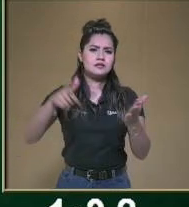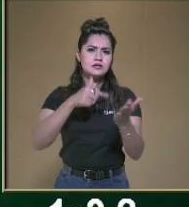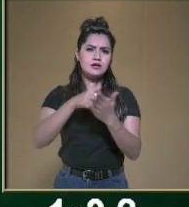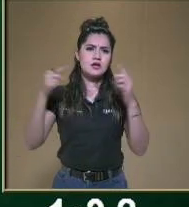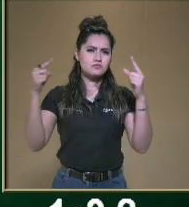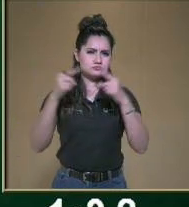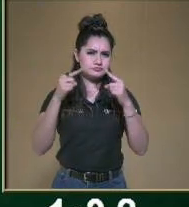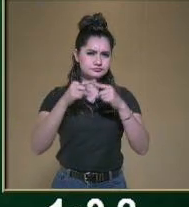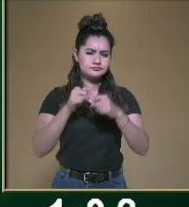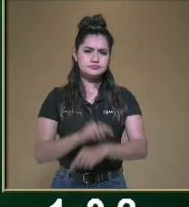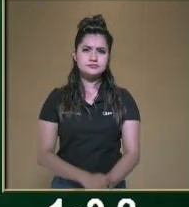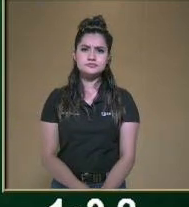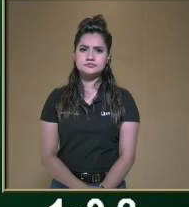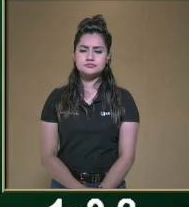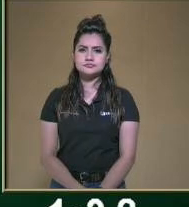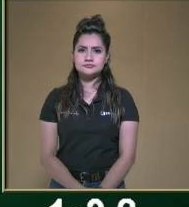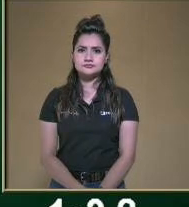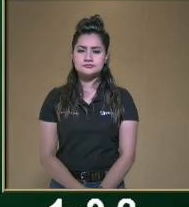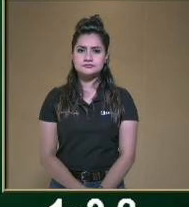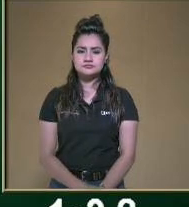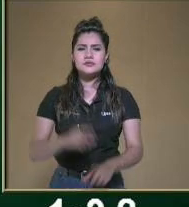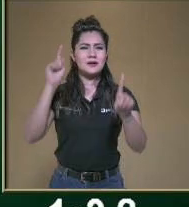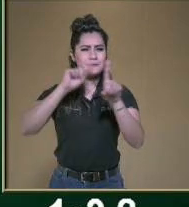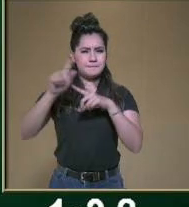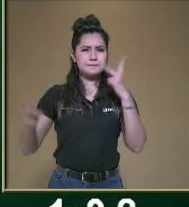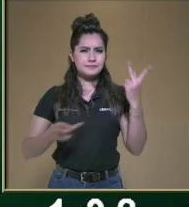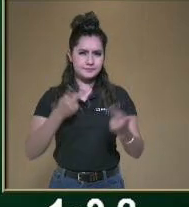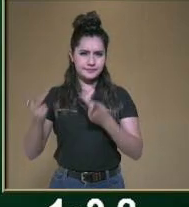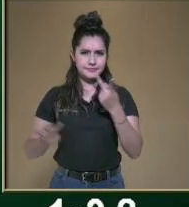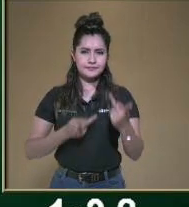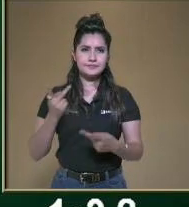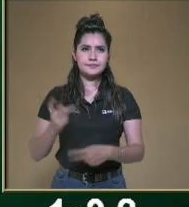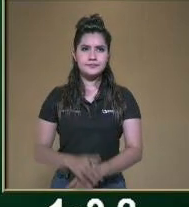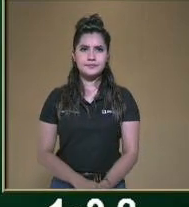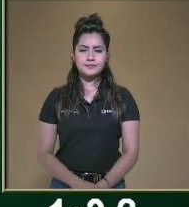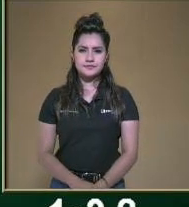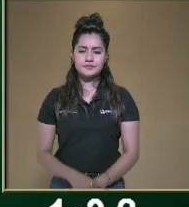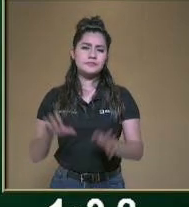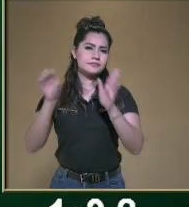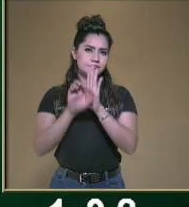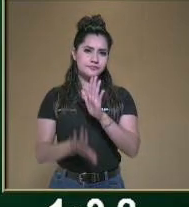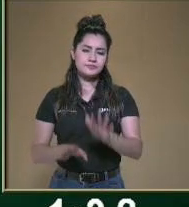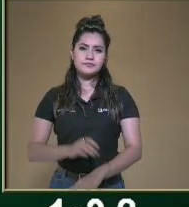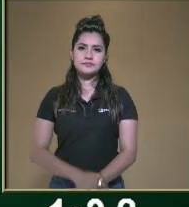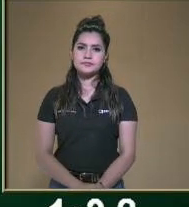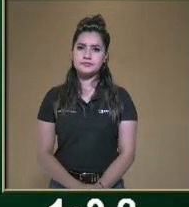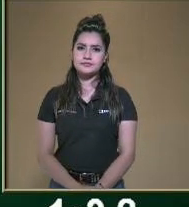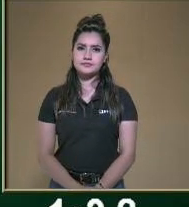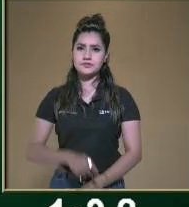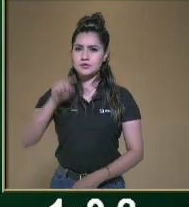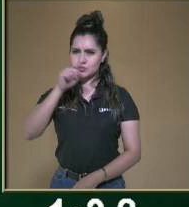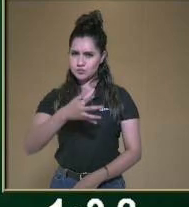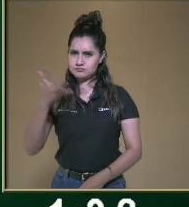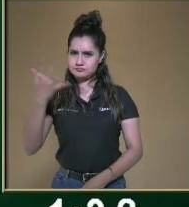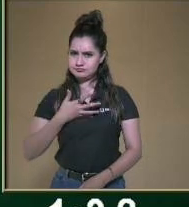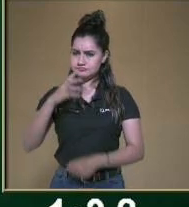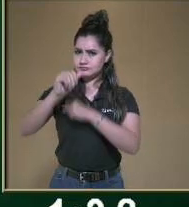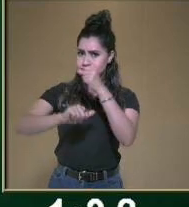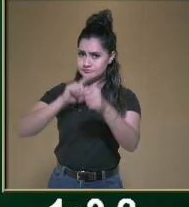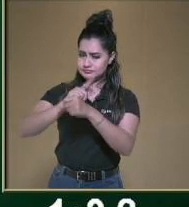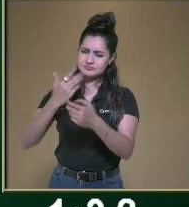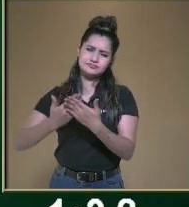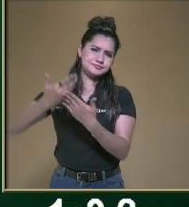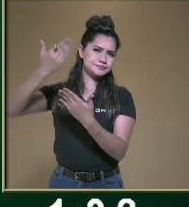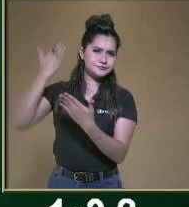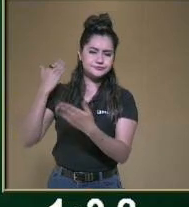fundaciones te van a hacer una serie de preguntas que van desde si has tenido alguna